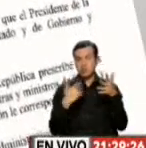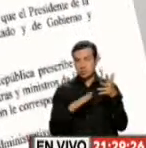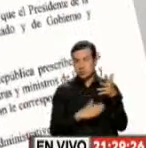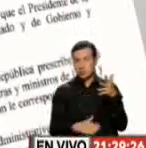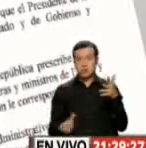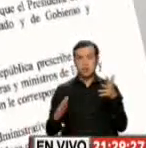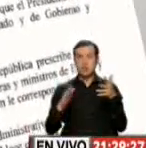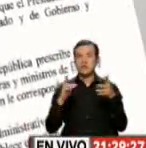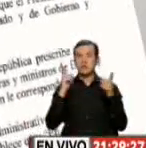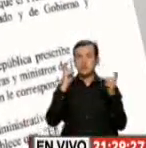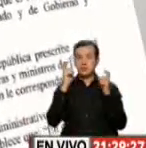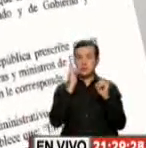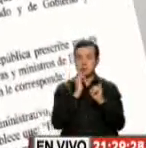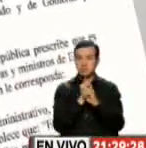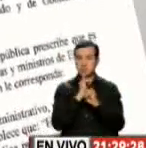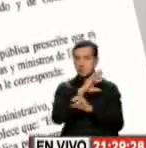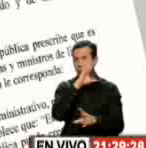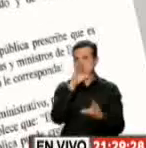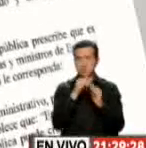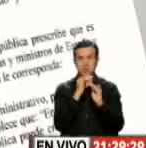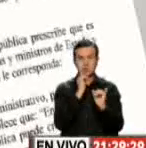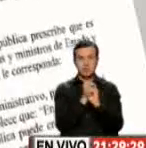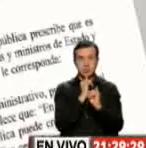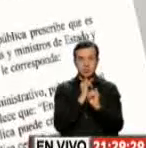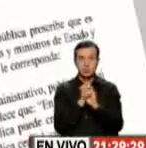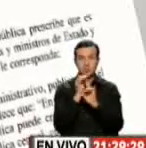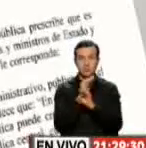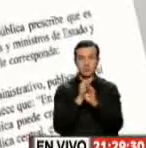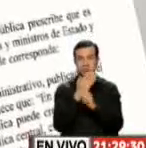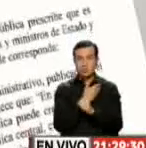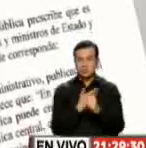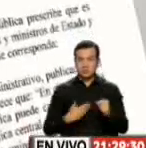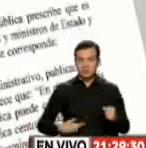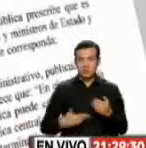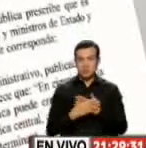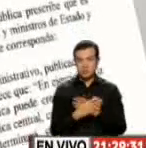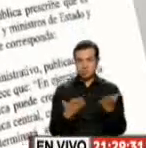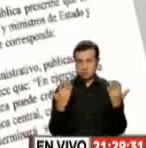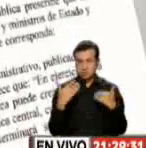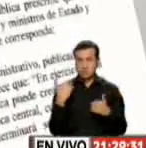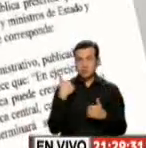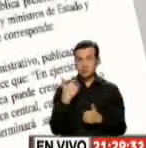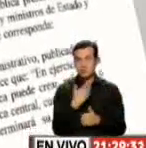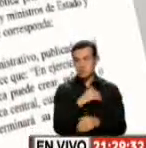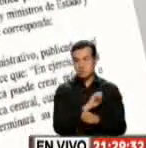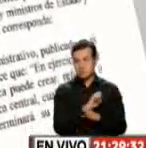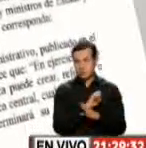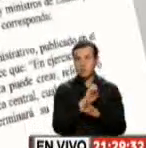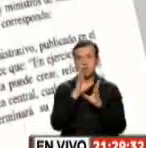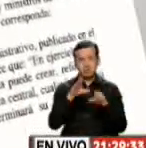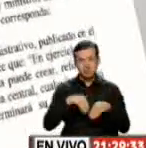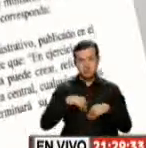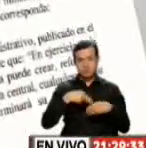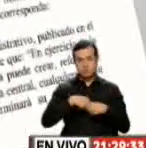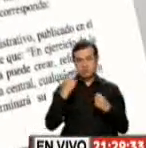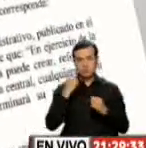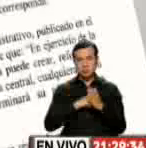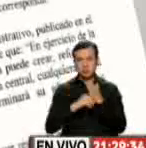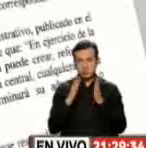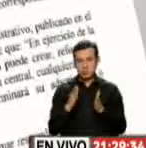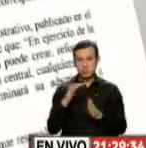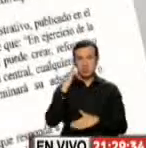una optimización institucional de las entidades de la función ejecutiva. También el presidente de la República aceptó la renuncia de las